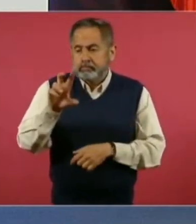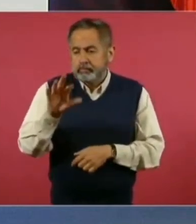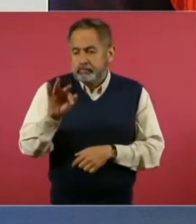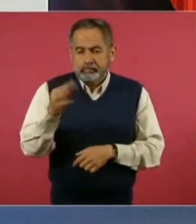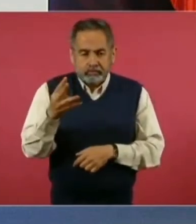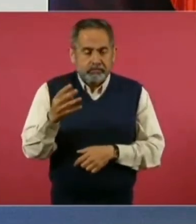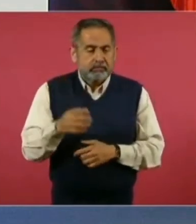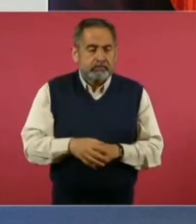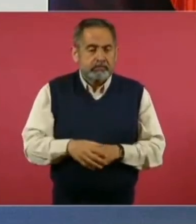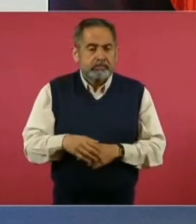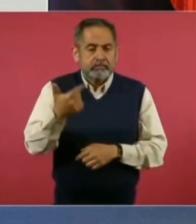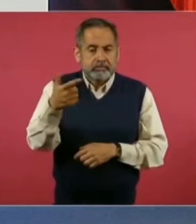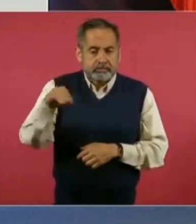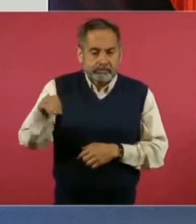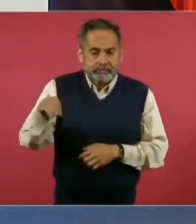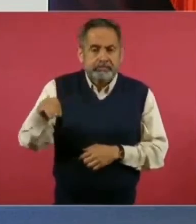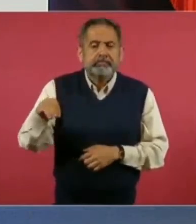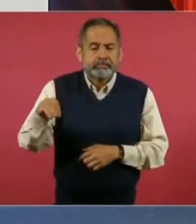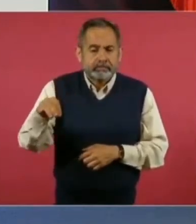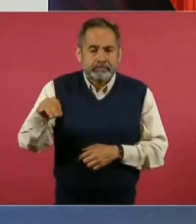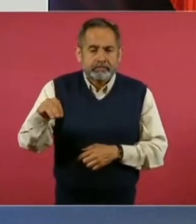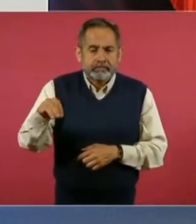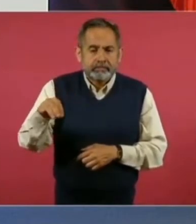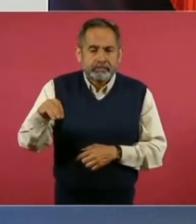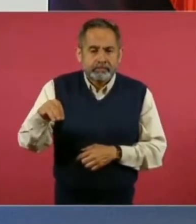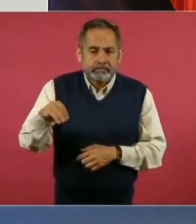7,344. General Motors,